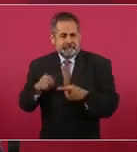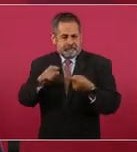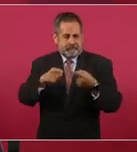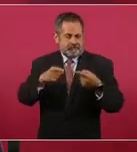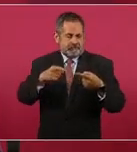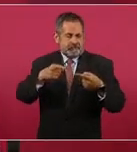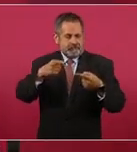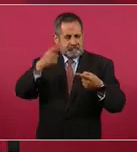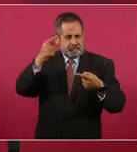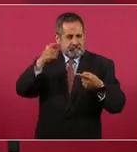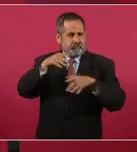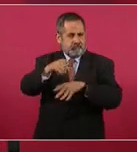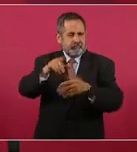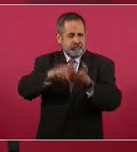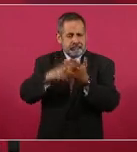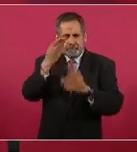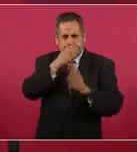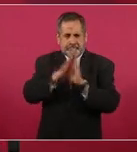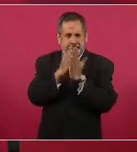Teológicamente hablando.